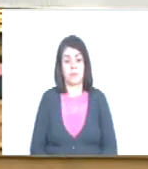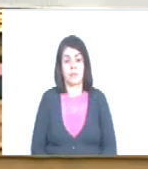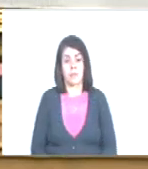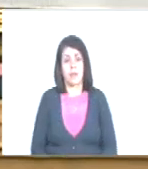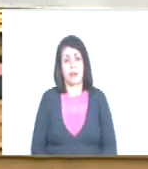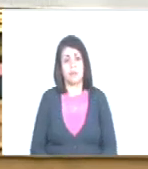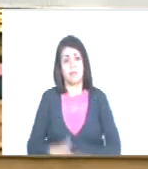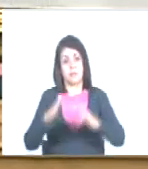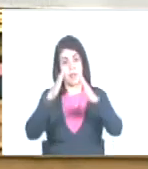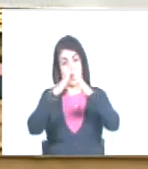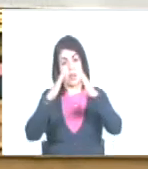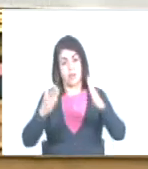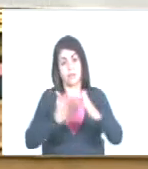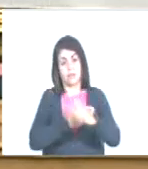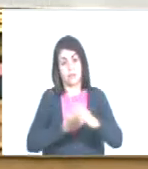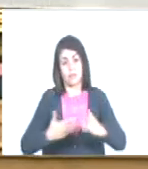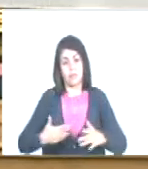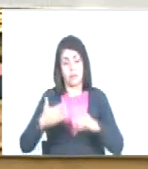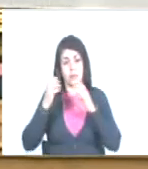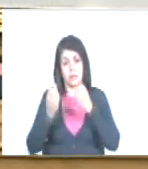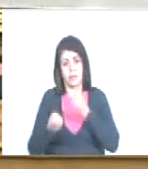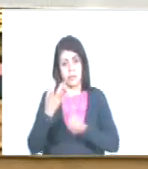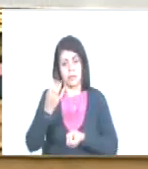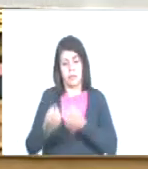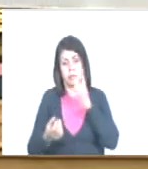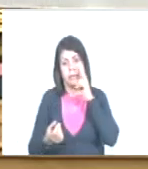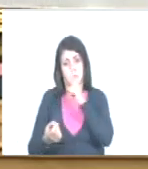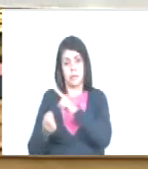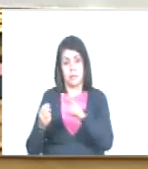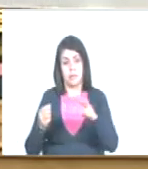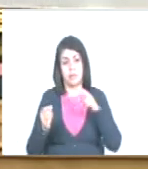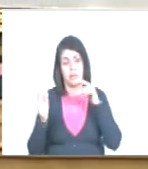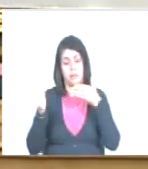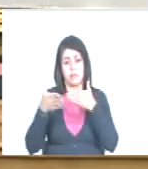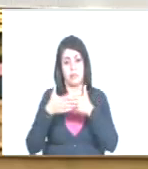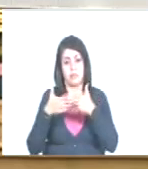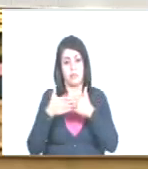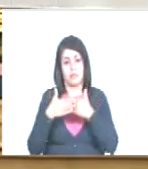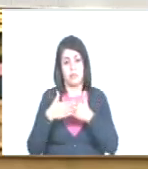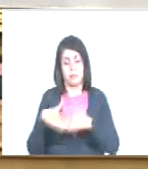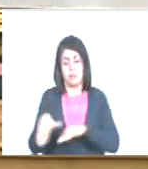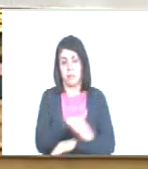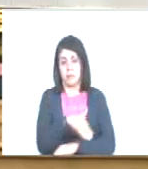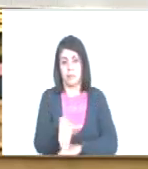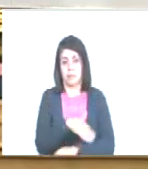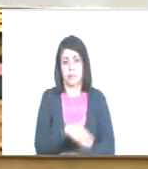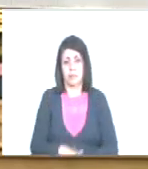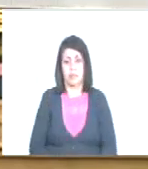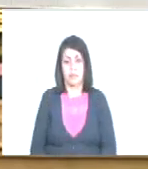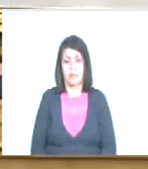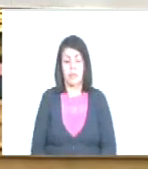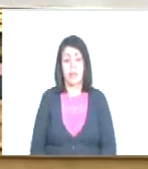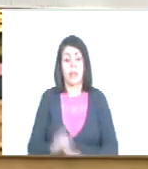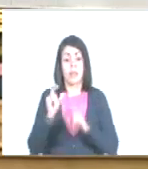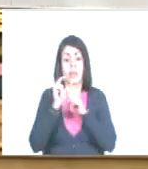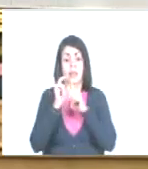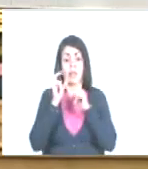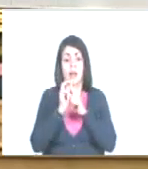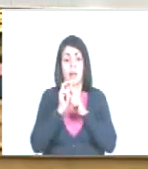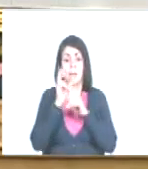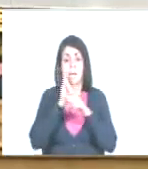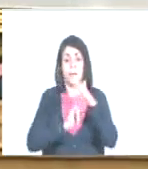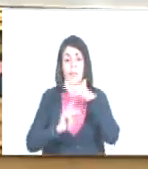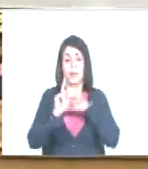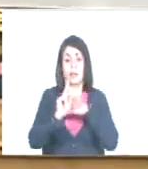a Miraflores, y de Miraflores a el cierre en la avenida. Y sus palabras